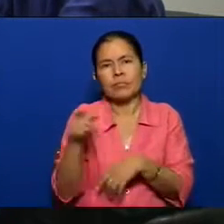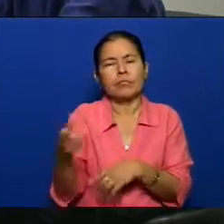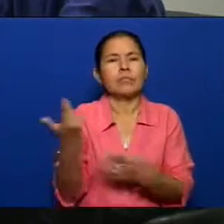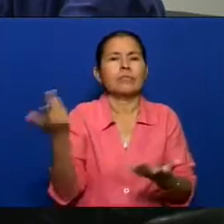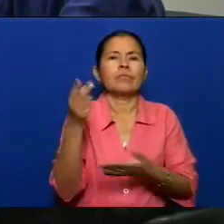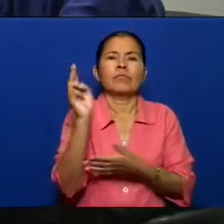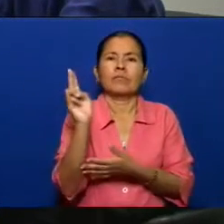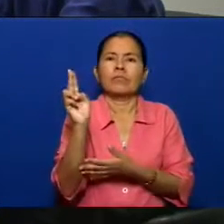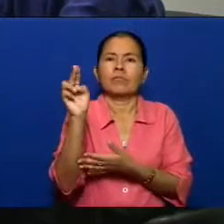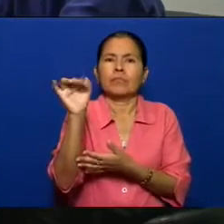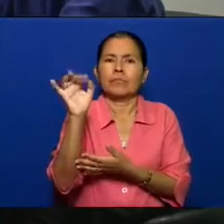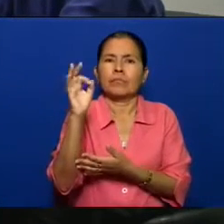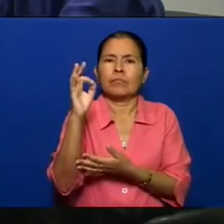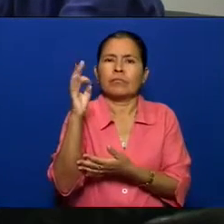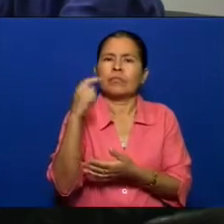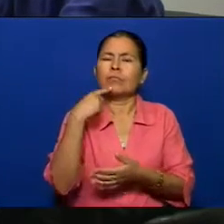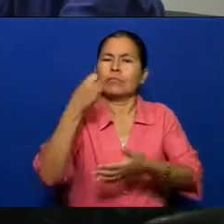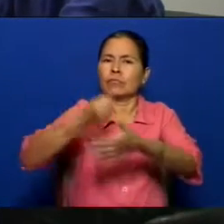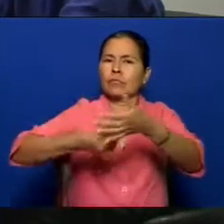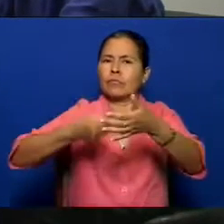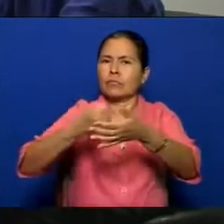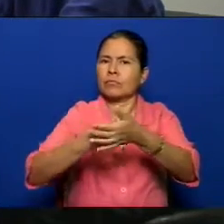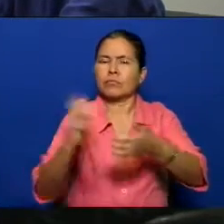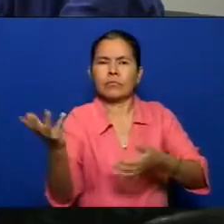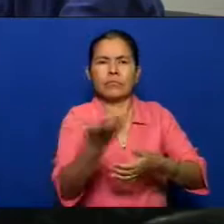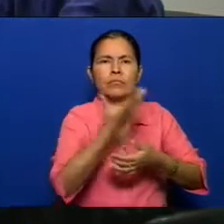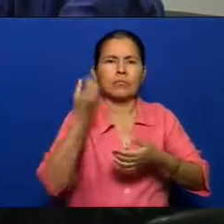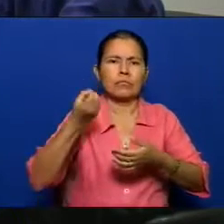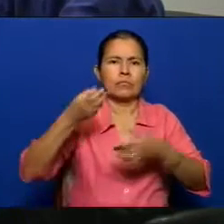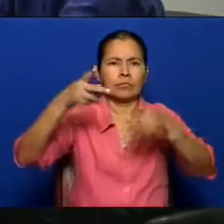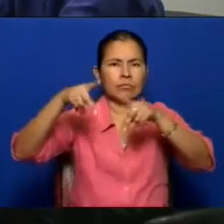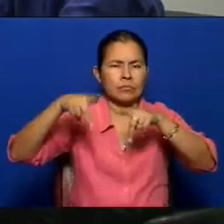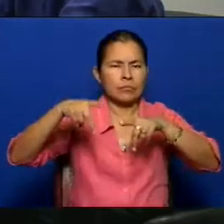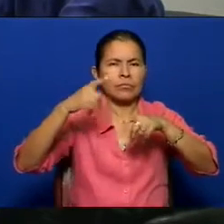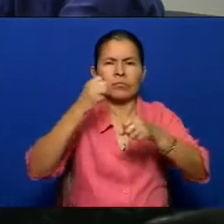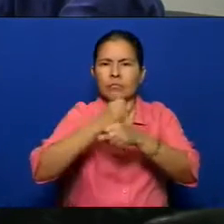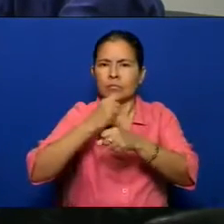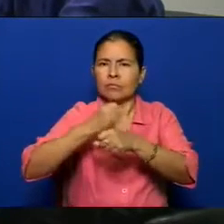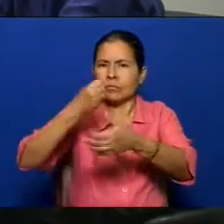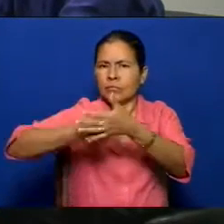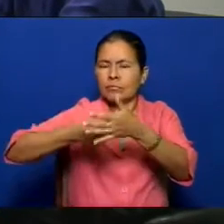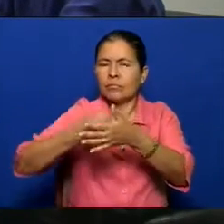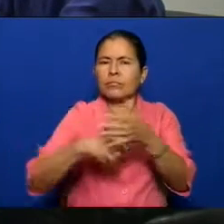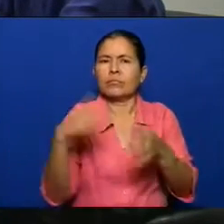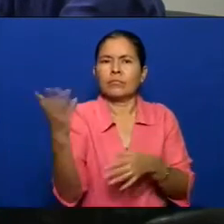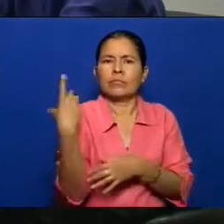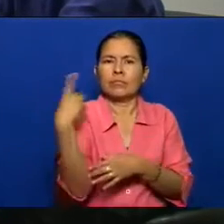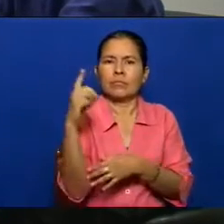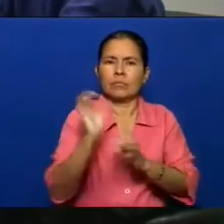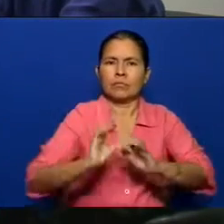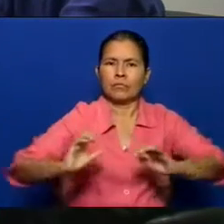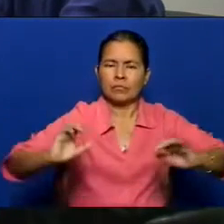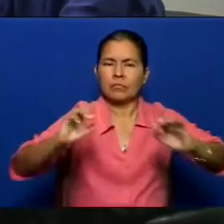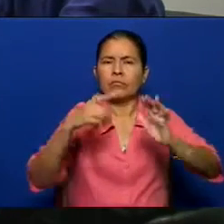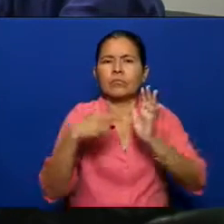Iván, para todos los defensores de la niñez en el mundo, UNICEF es un